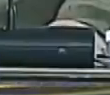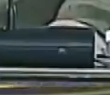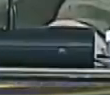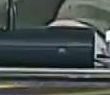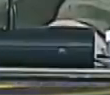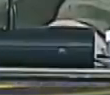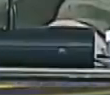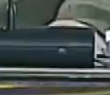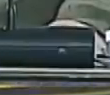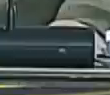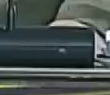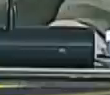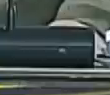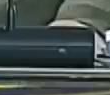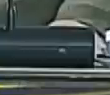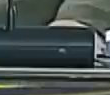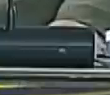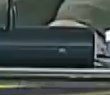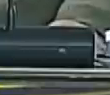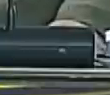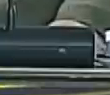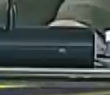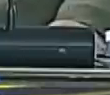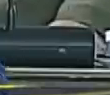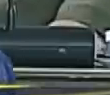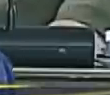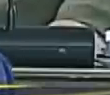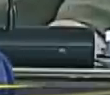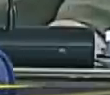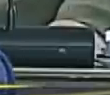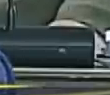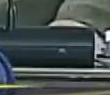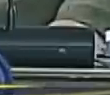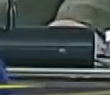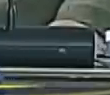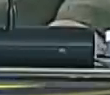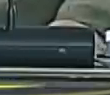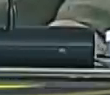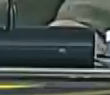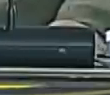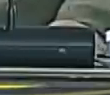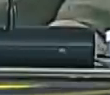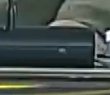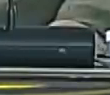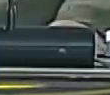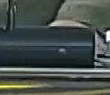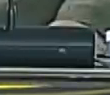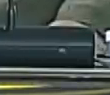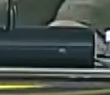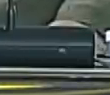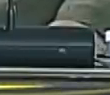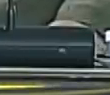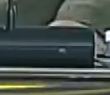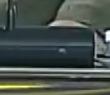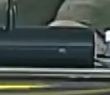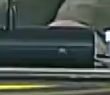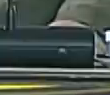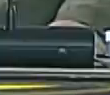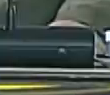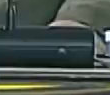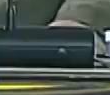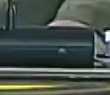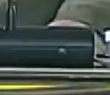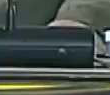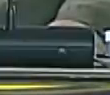adelante con esa difícil situación. Bueno, lo que quiero denunciar, presidente, y hemos pedido a la